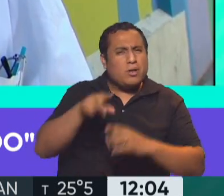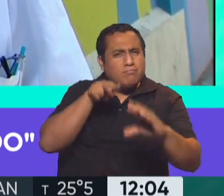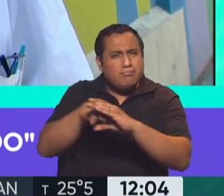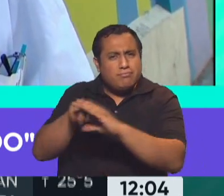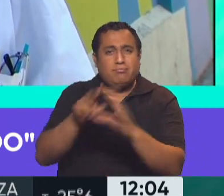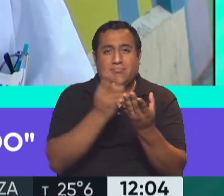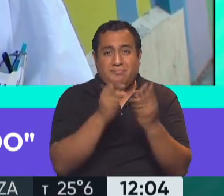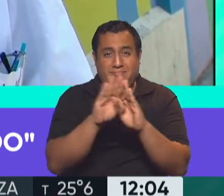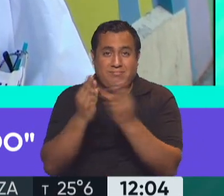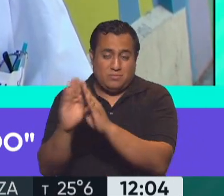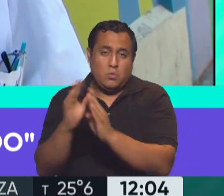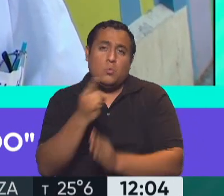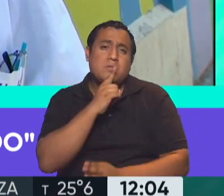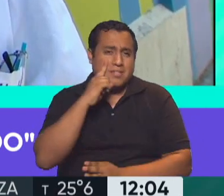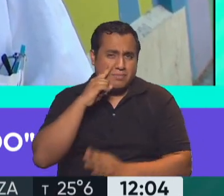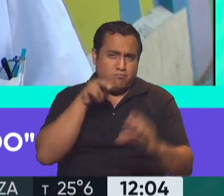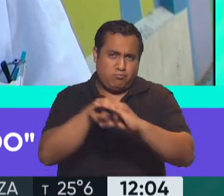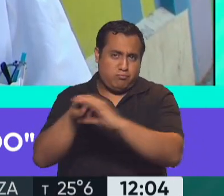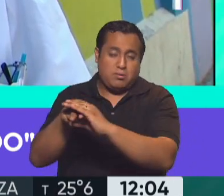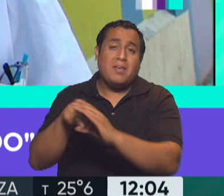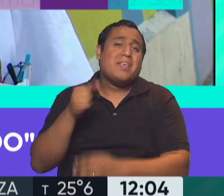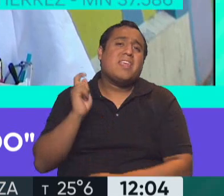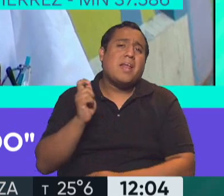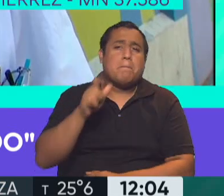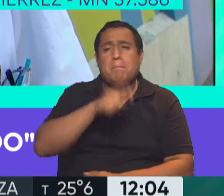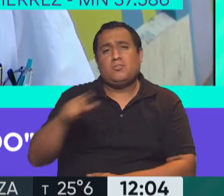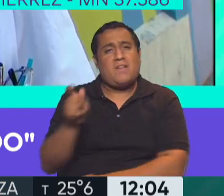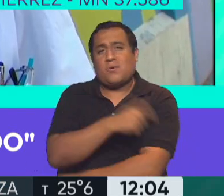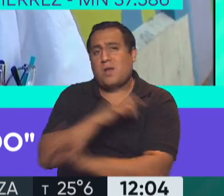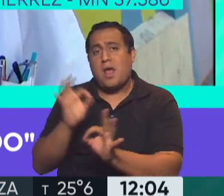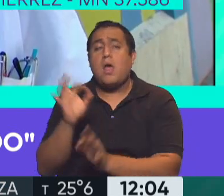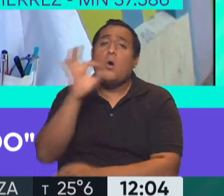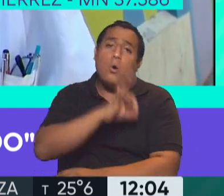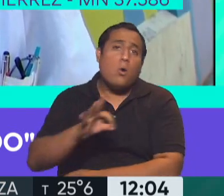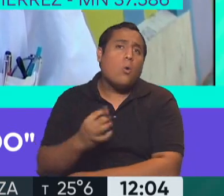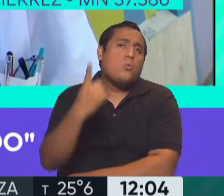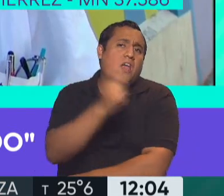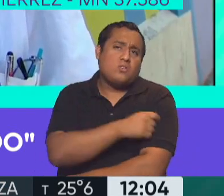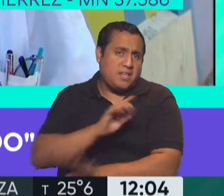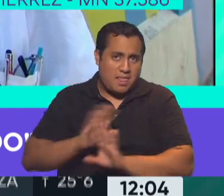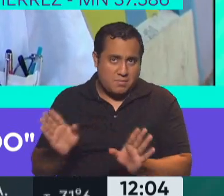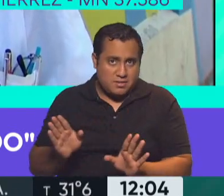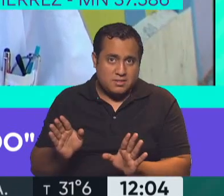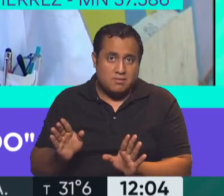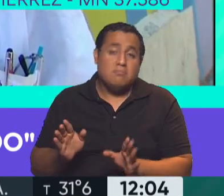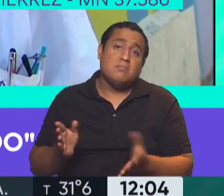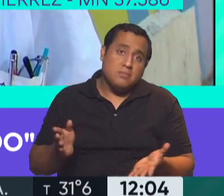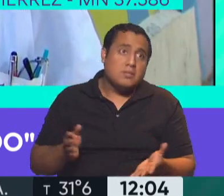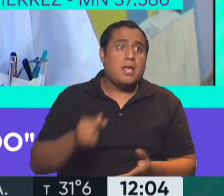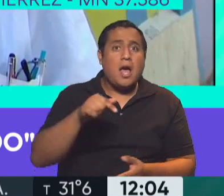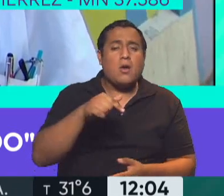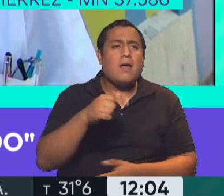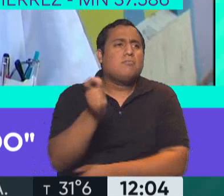terapia intensiva son individuos que no están vacunados o tienen una sola dosis. Por lo tanto, estar vacunado con 2 dosis